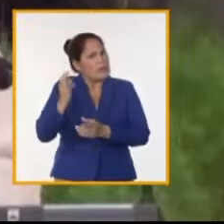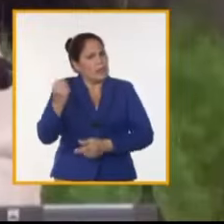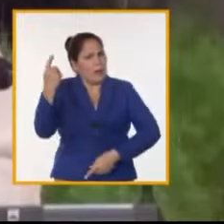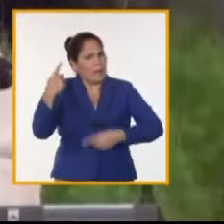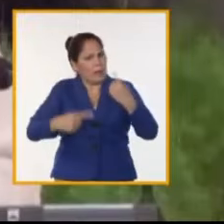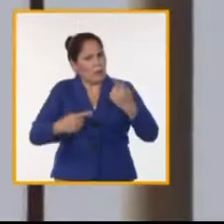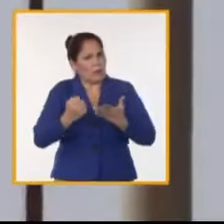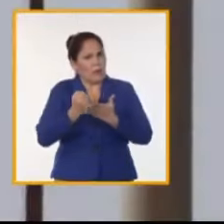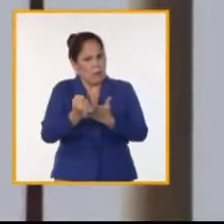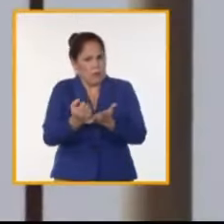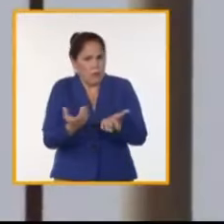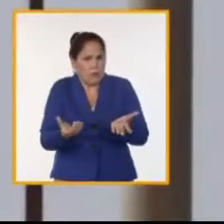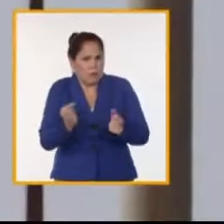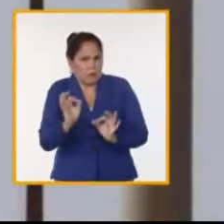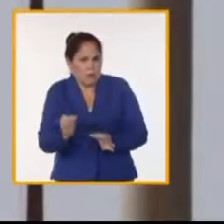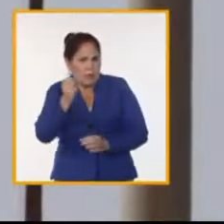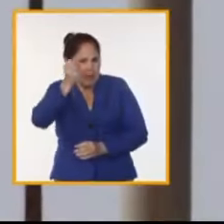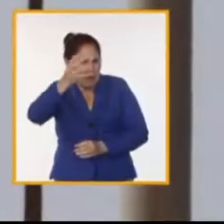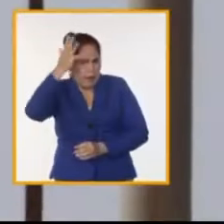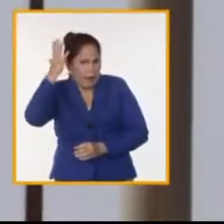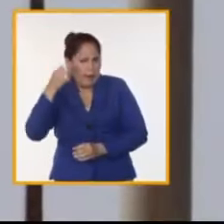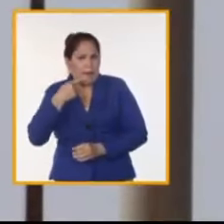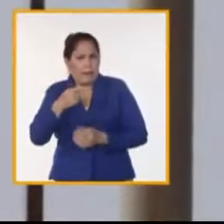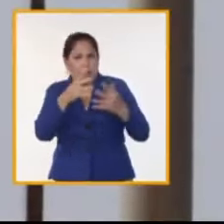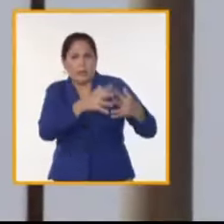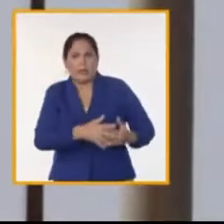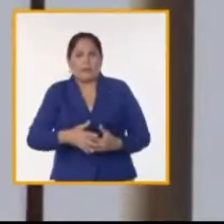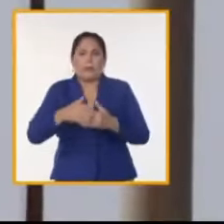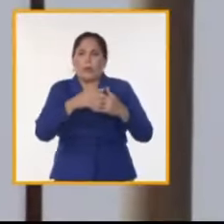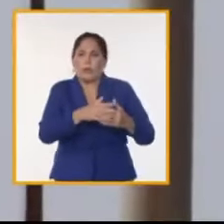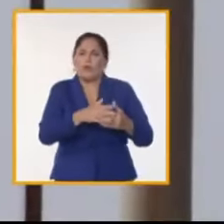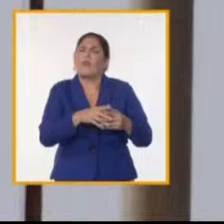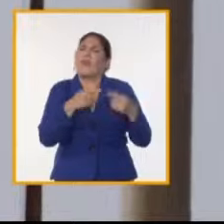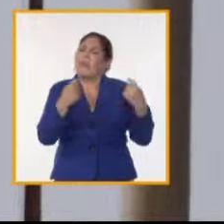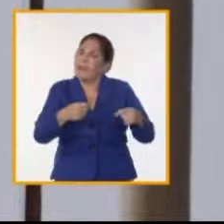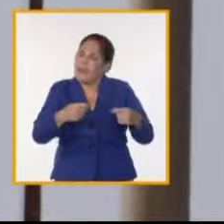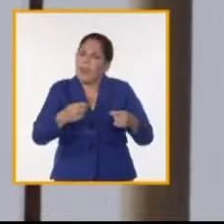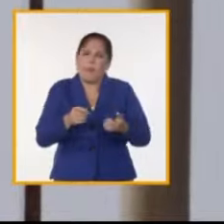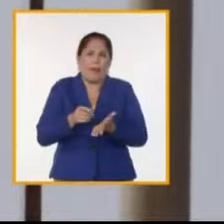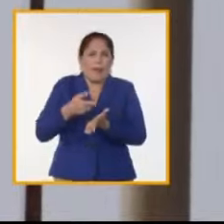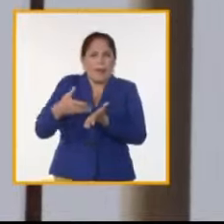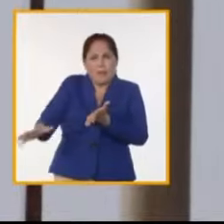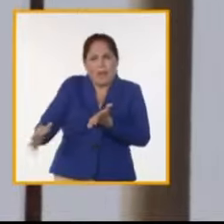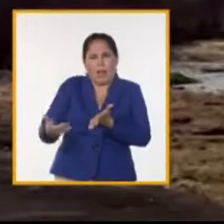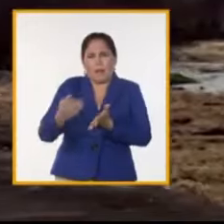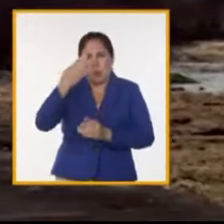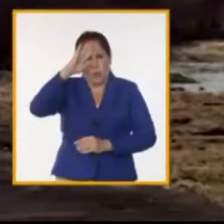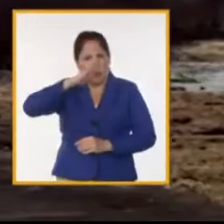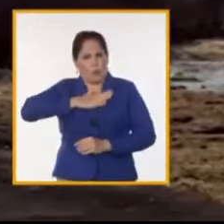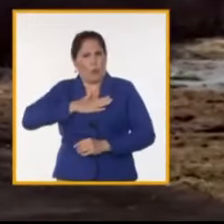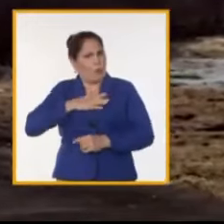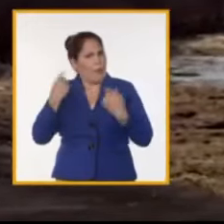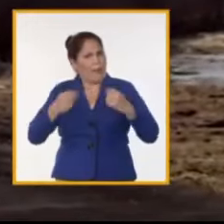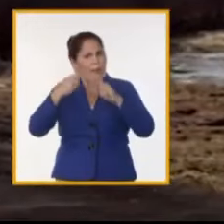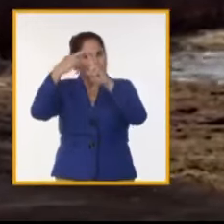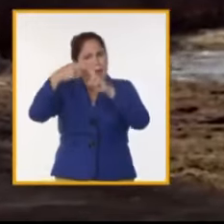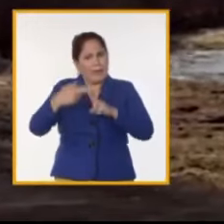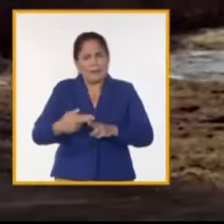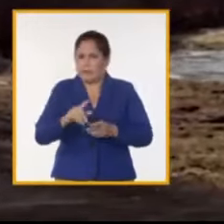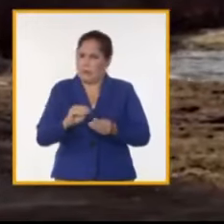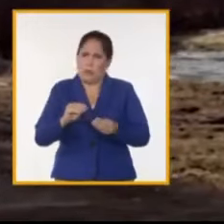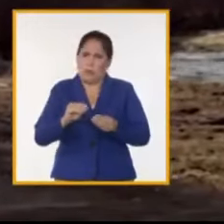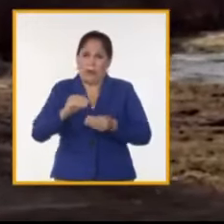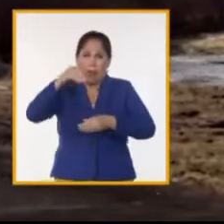terrorismo Díaz canela afirmó que Estados Unidos debería hacer lo correcto para sacar a Cuba de lo que llamó una lista arbitraria del